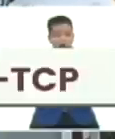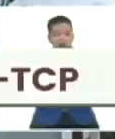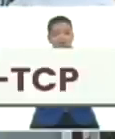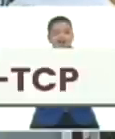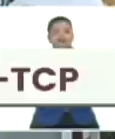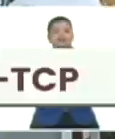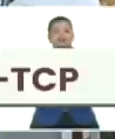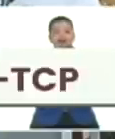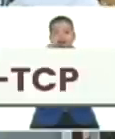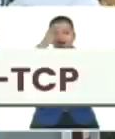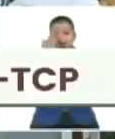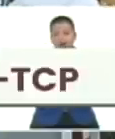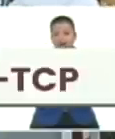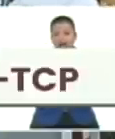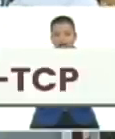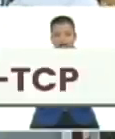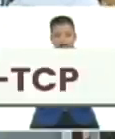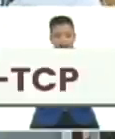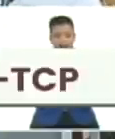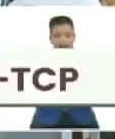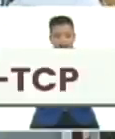Por lo tanto,